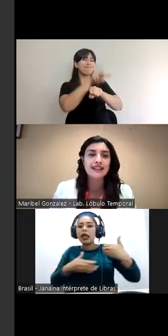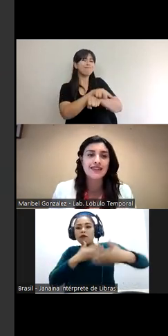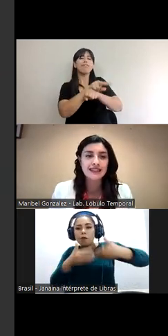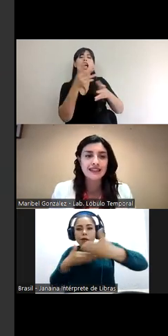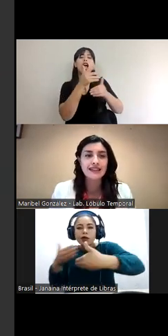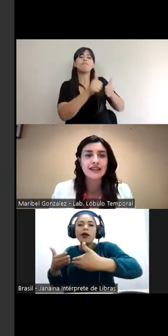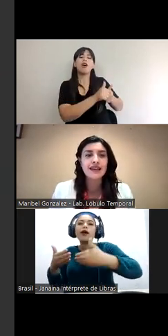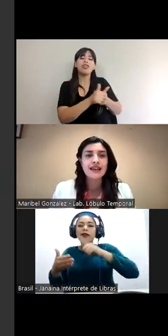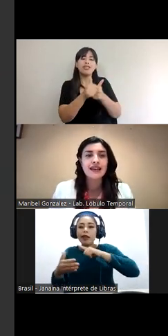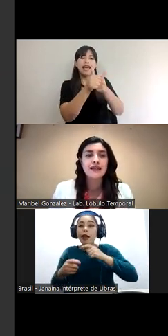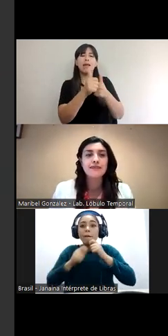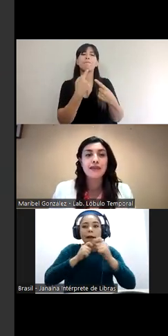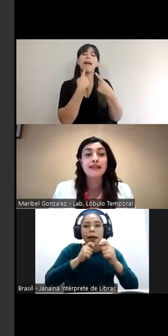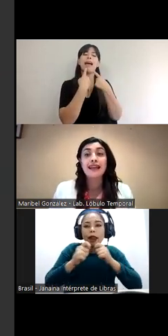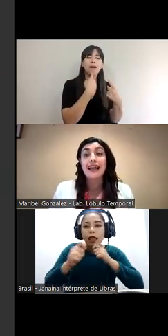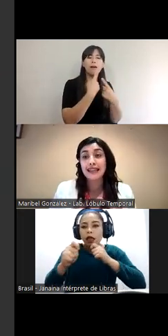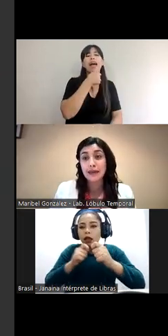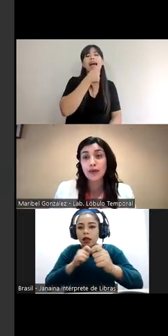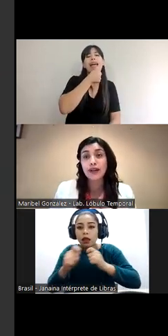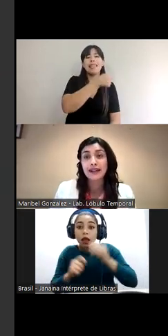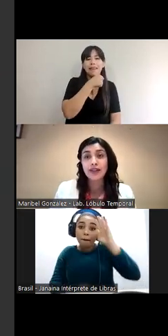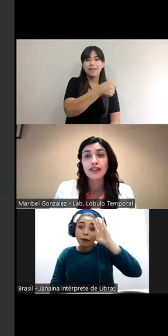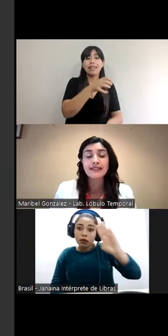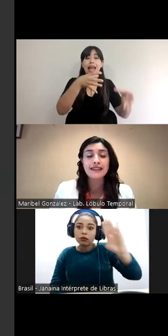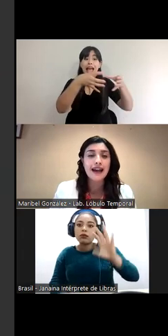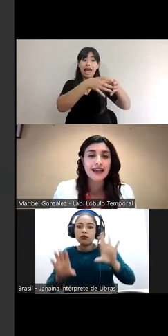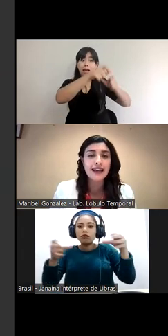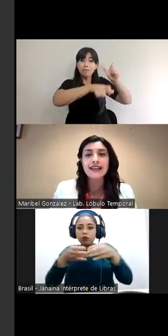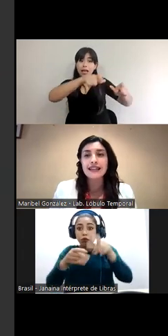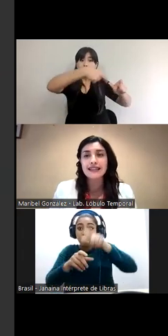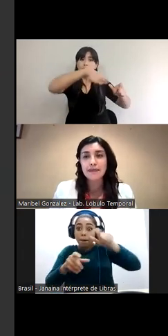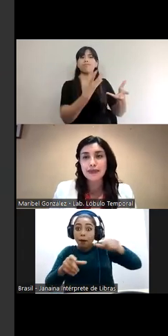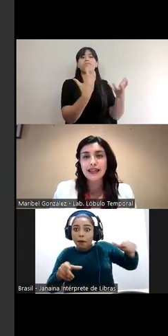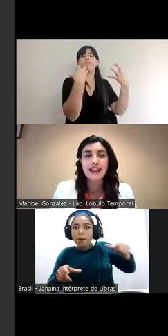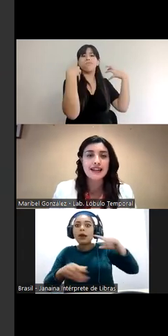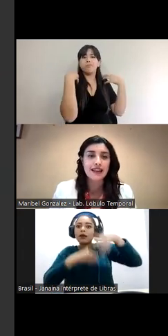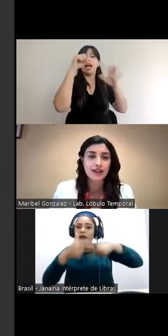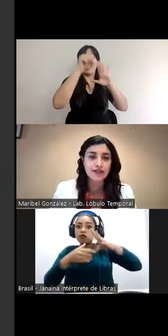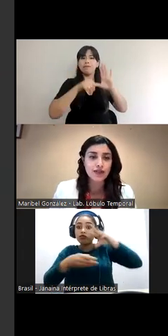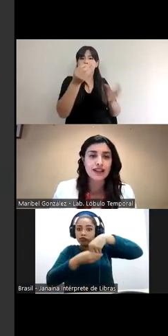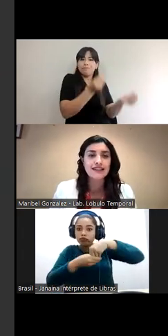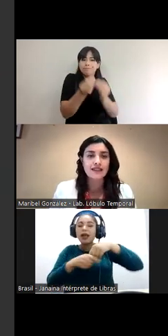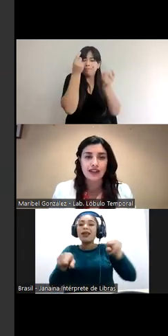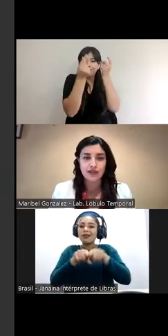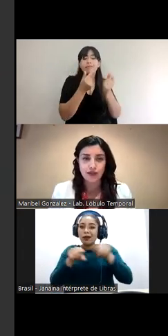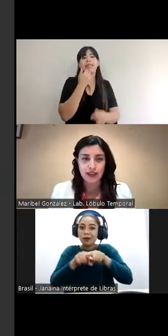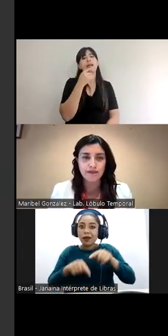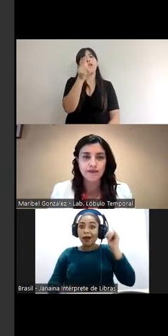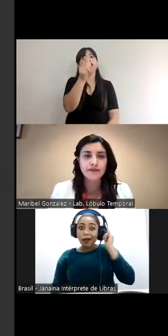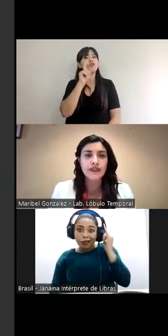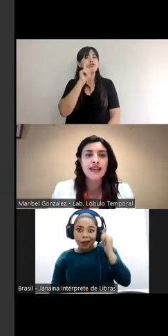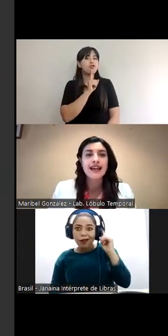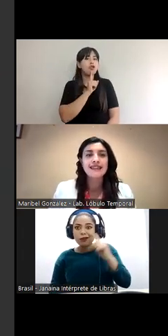y entrevistas, principalmente al equipo encargado de esta área y también a la narradora sorda y la asesora